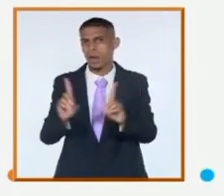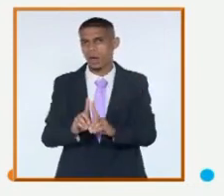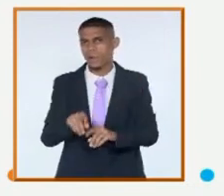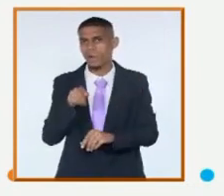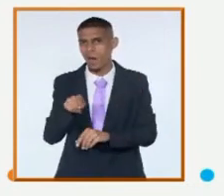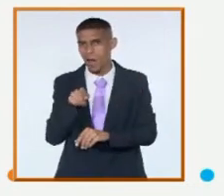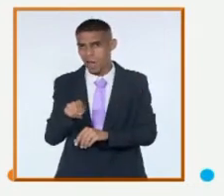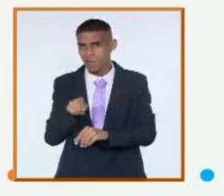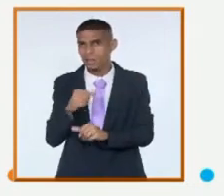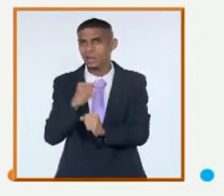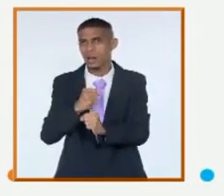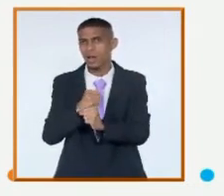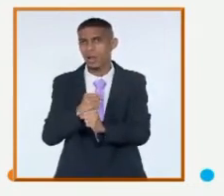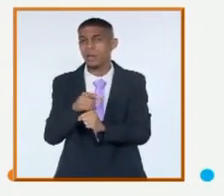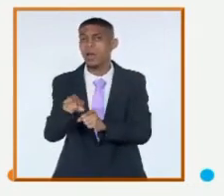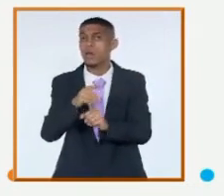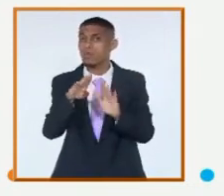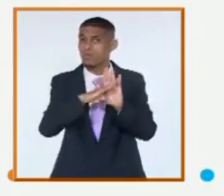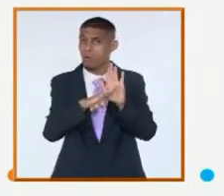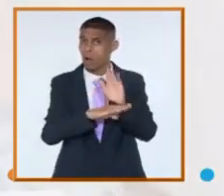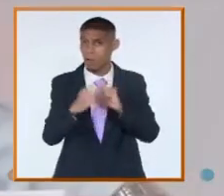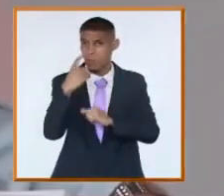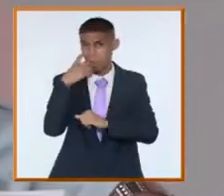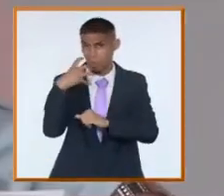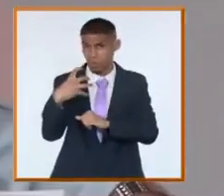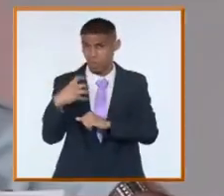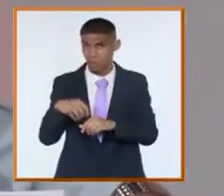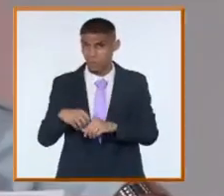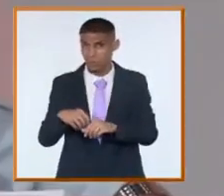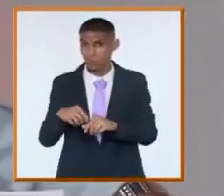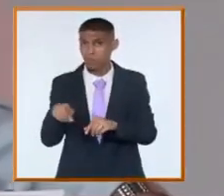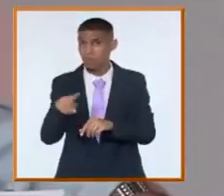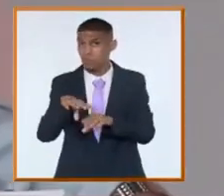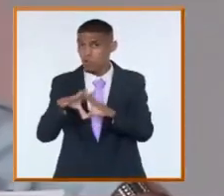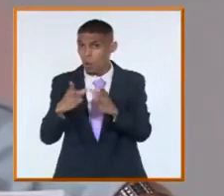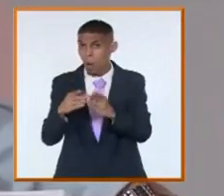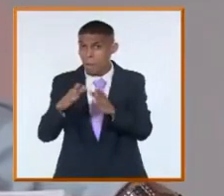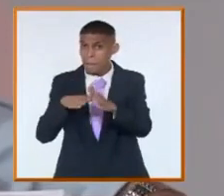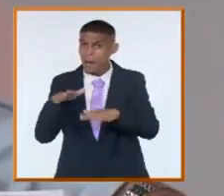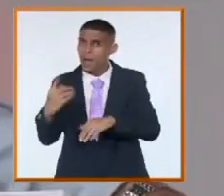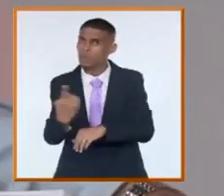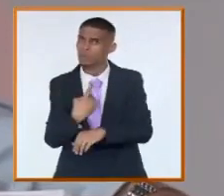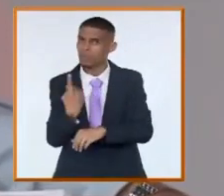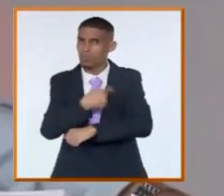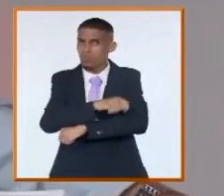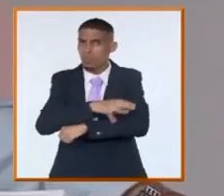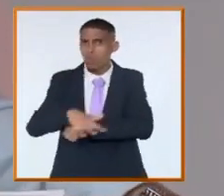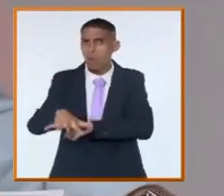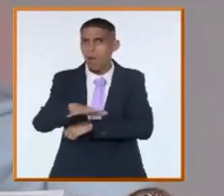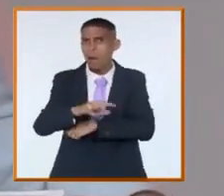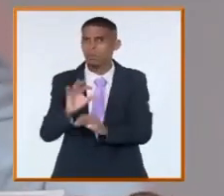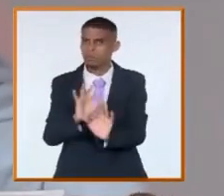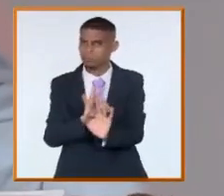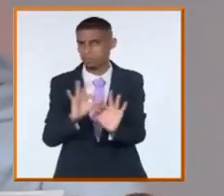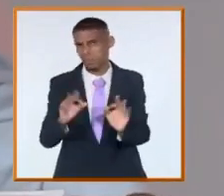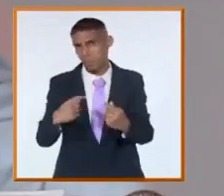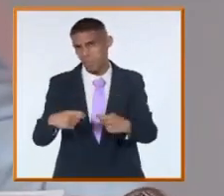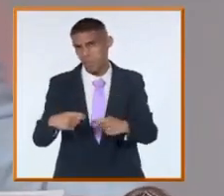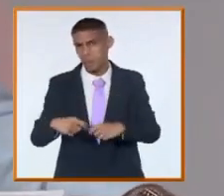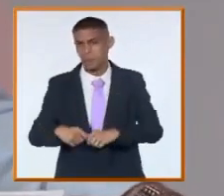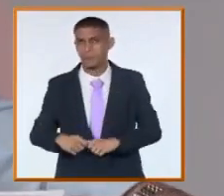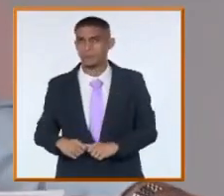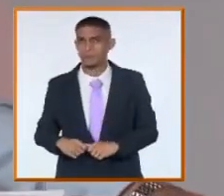son programas que es importante desarrollar Porque además son playas que utilizamos todo y es muy importante en este sentido y